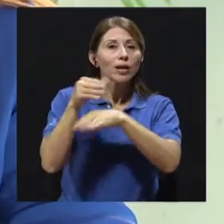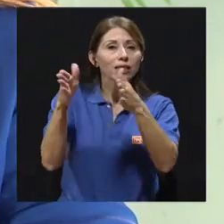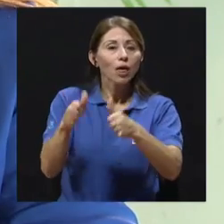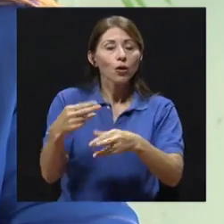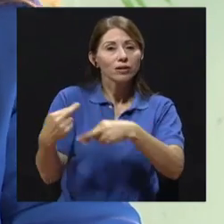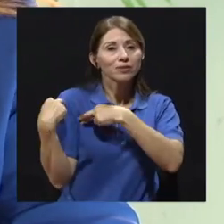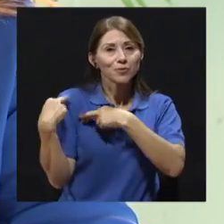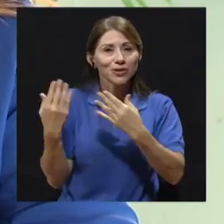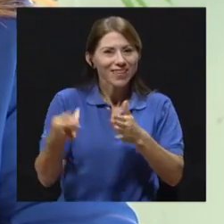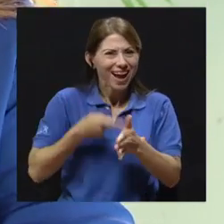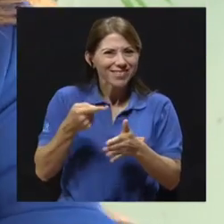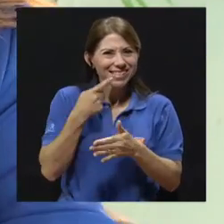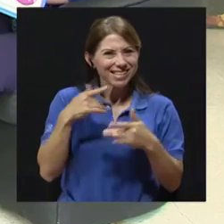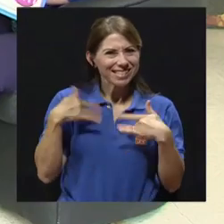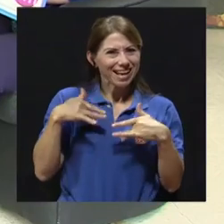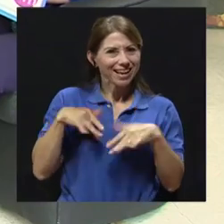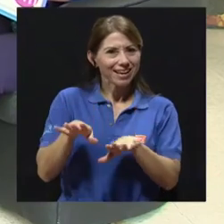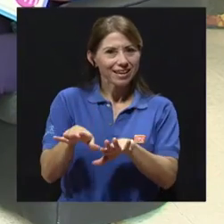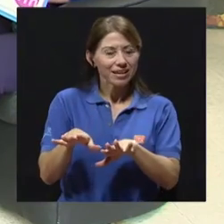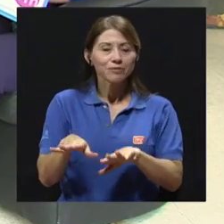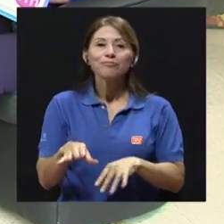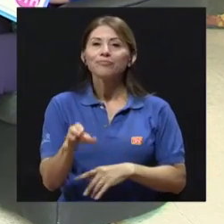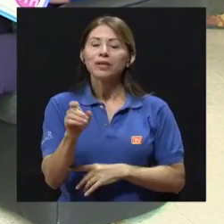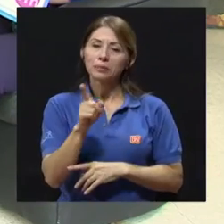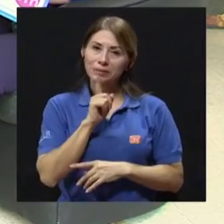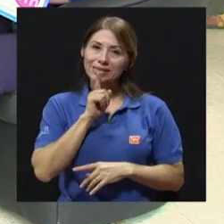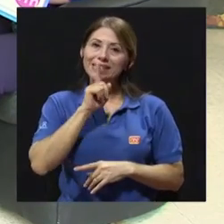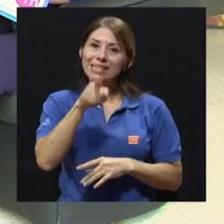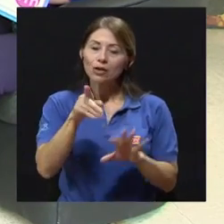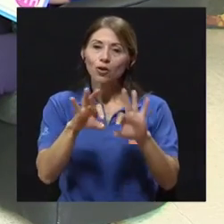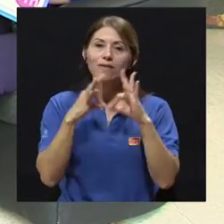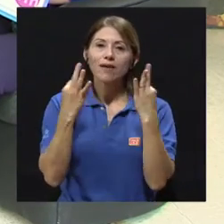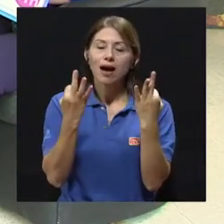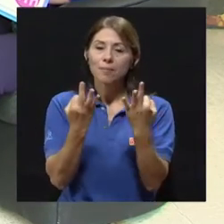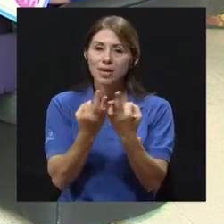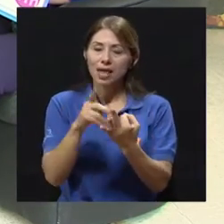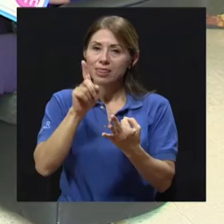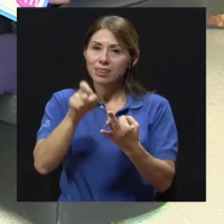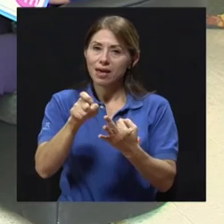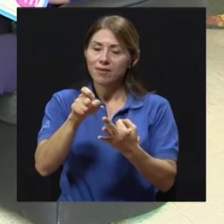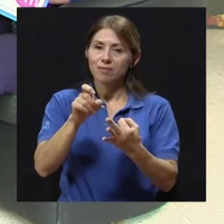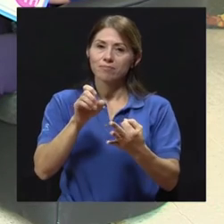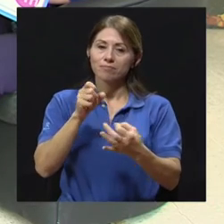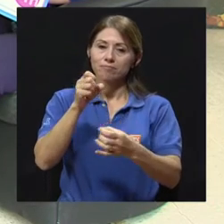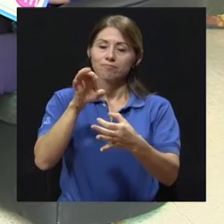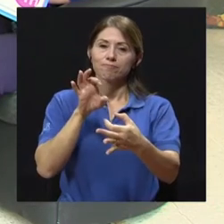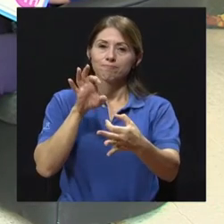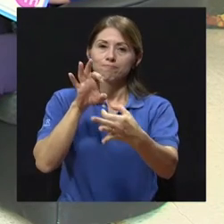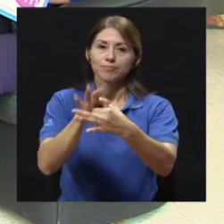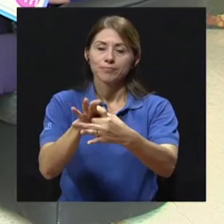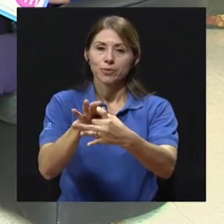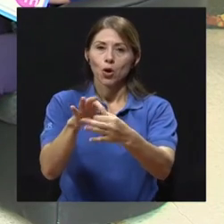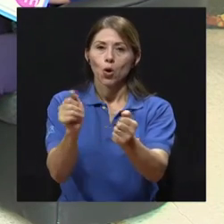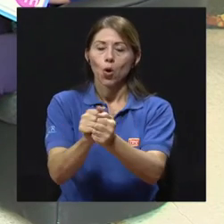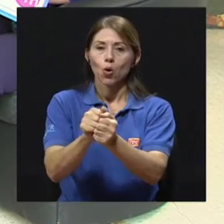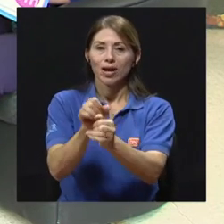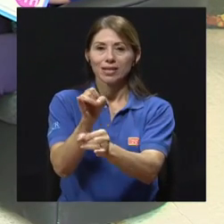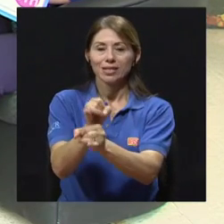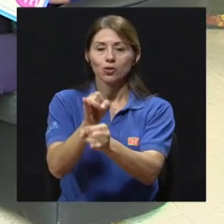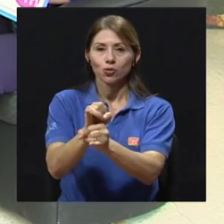orientadora. Sí, así es, pero no. Si bien es cierto, la familia debe trabajar en conjunto con el centro educativo, claro